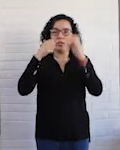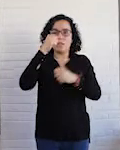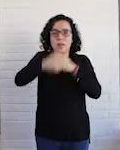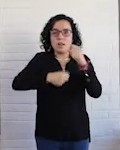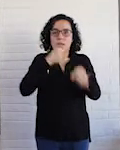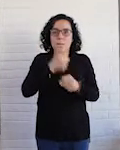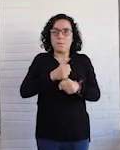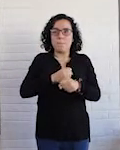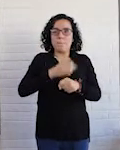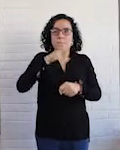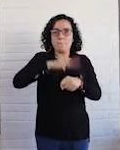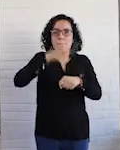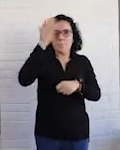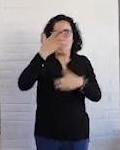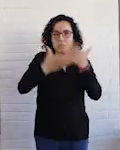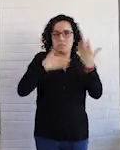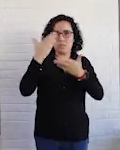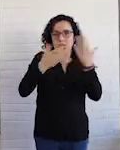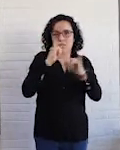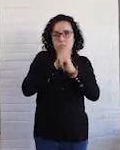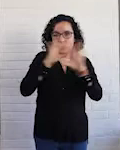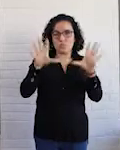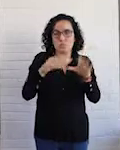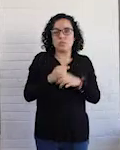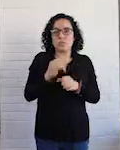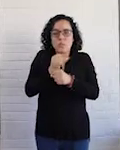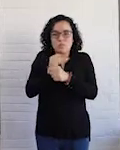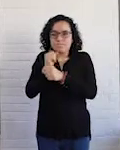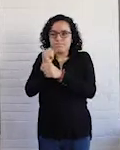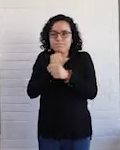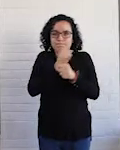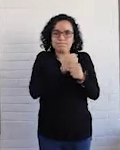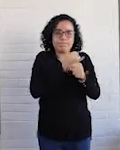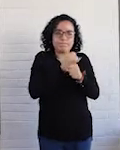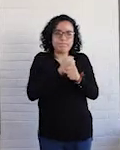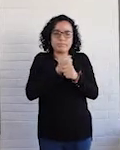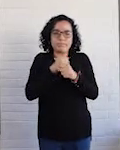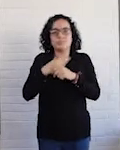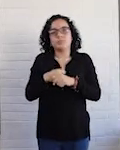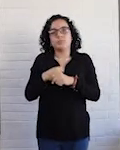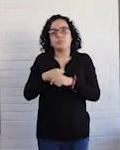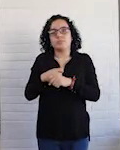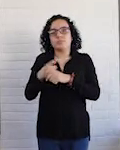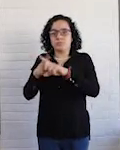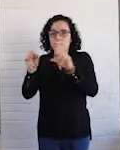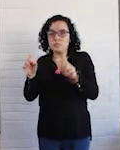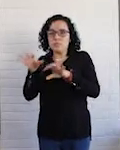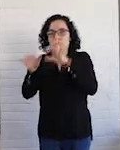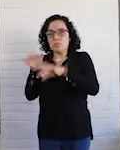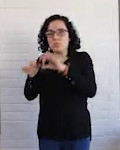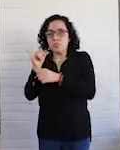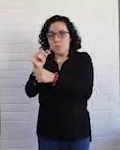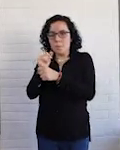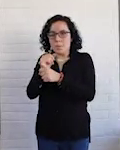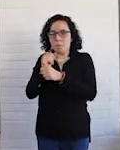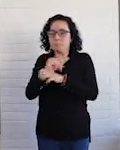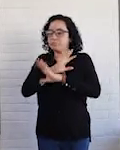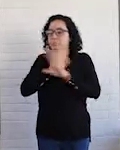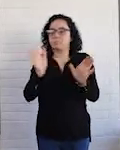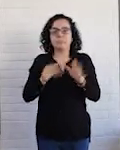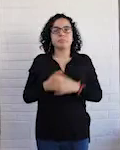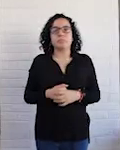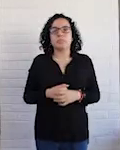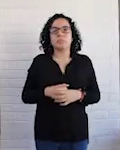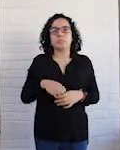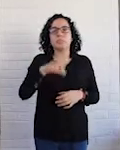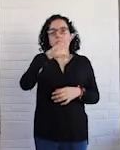contratar más servicios de información y de investigación que los departamentos de informática. Y la mayoría de los